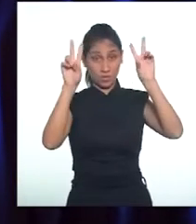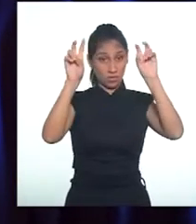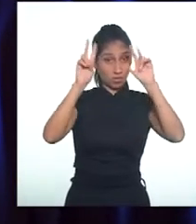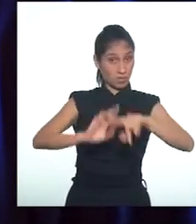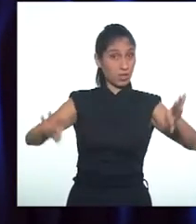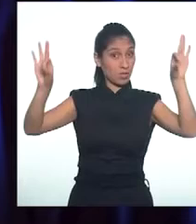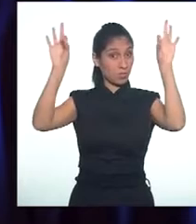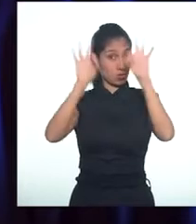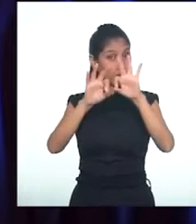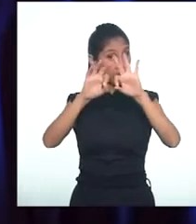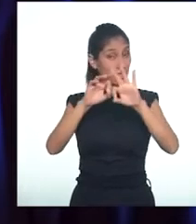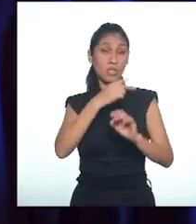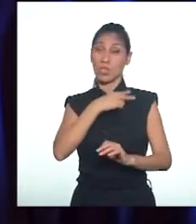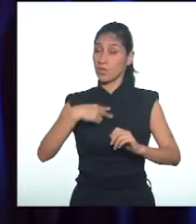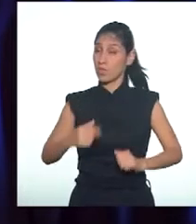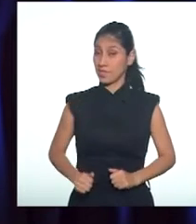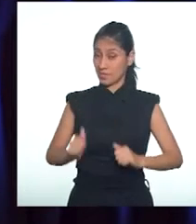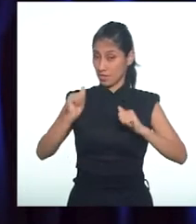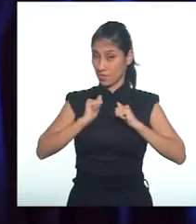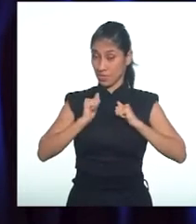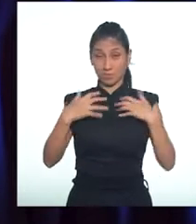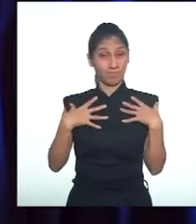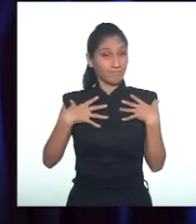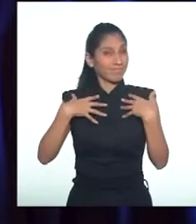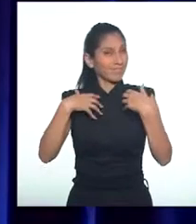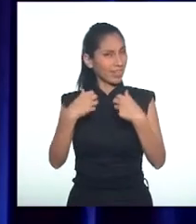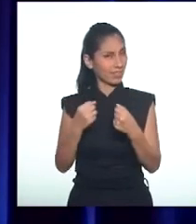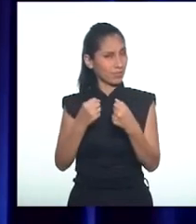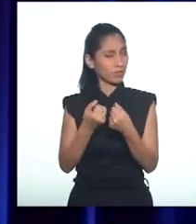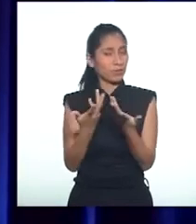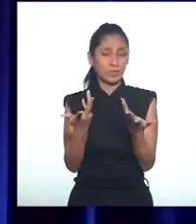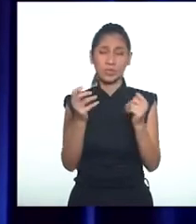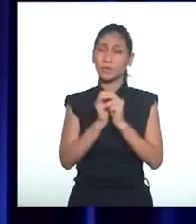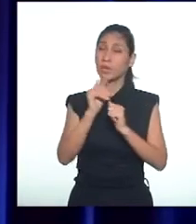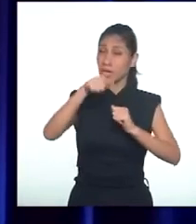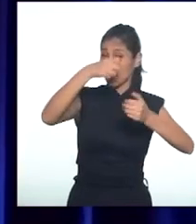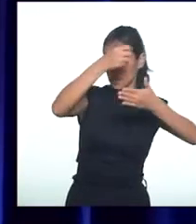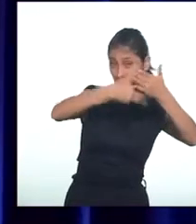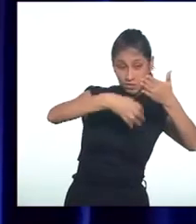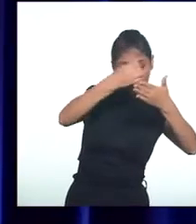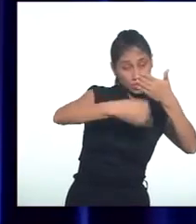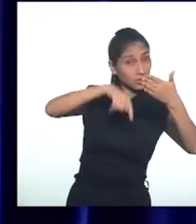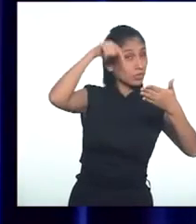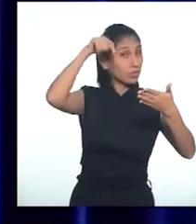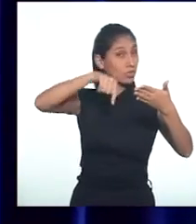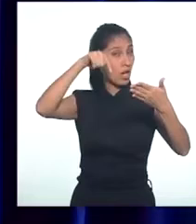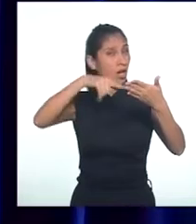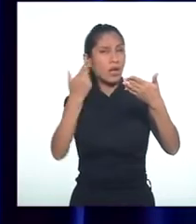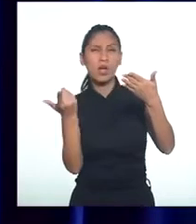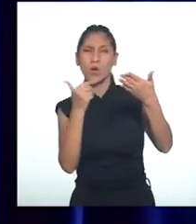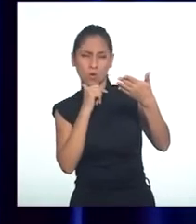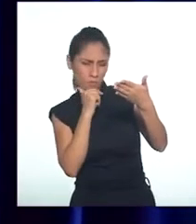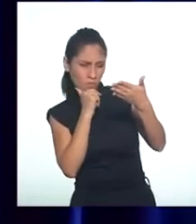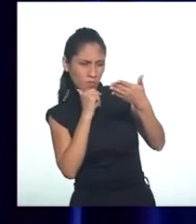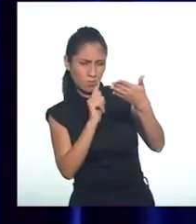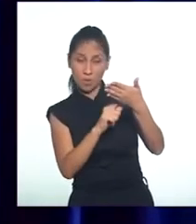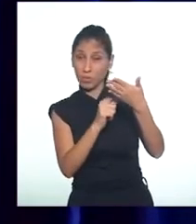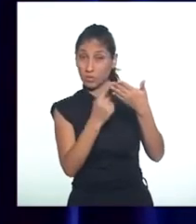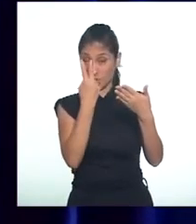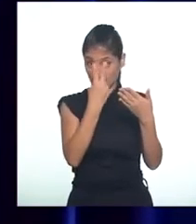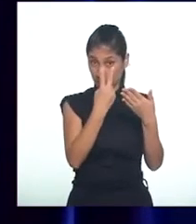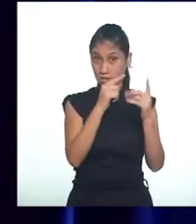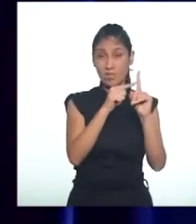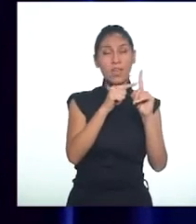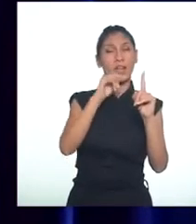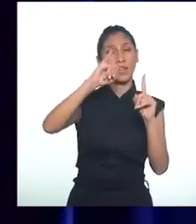muy importante de nuestra vida, la salud. Y para nuestro texto de esta ocasión, conoceremos a